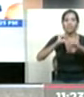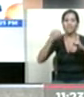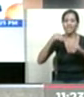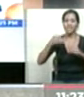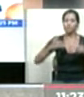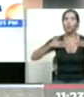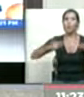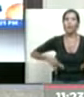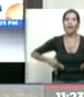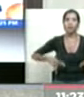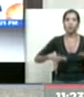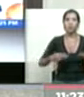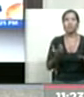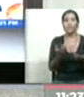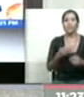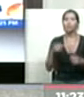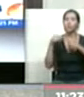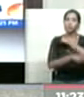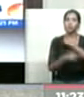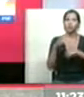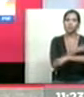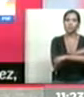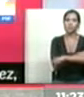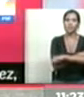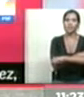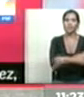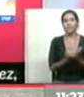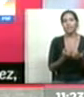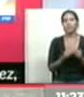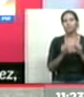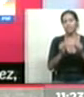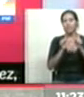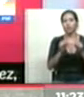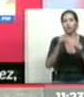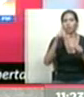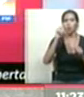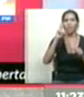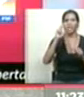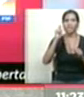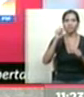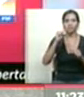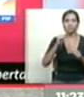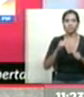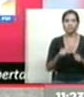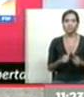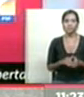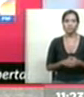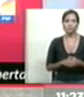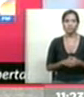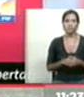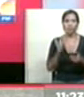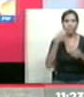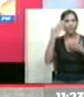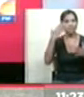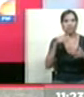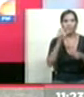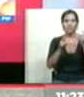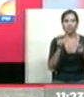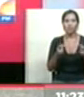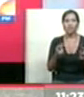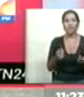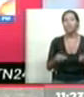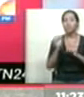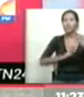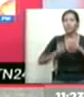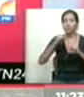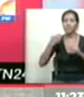humanos, un extremista de derecha, ídolo de Lorenz Salé. Vamos a saludar ahora a José Pérez, activista de la organización Operación Libertad, defensor de